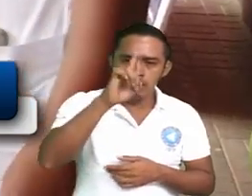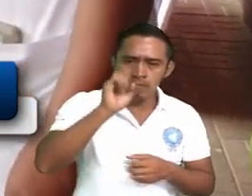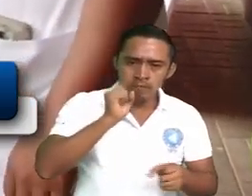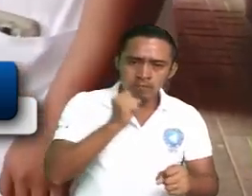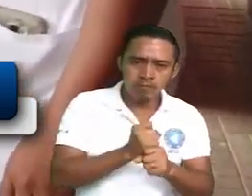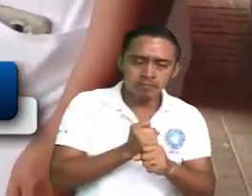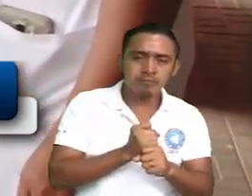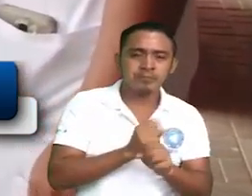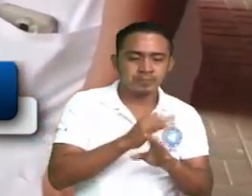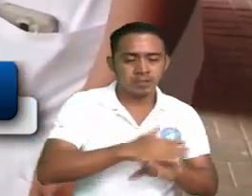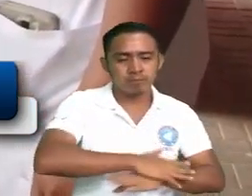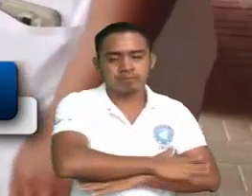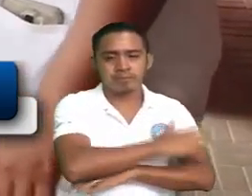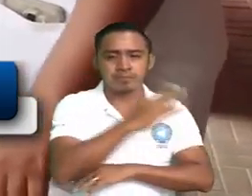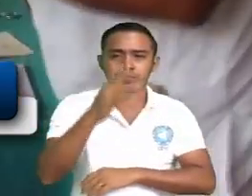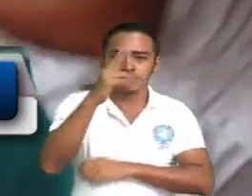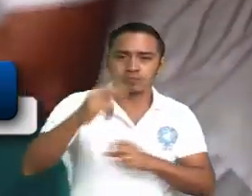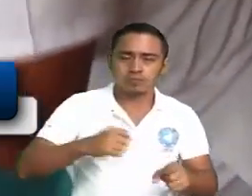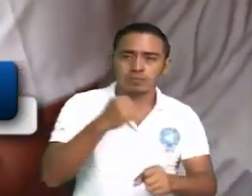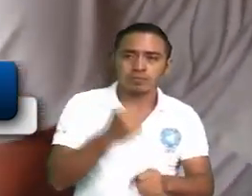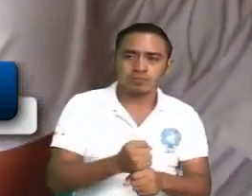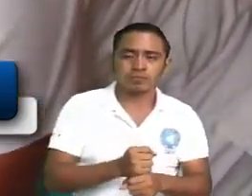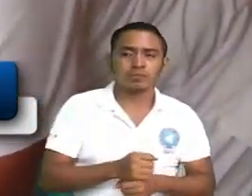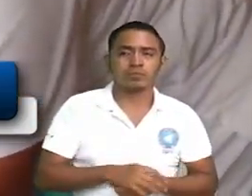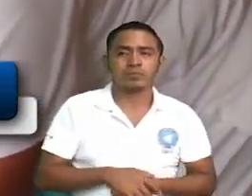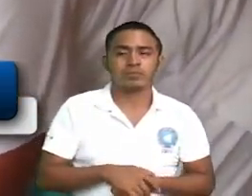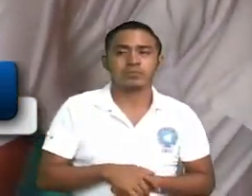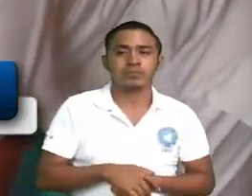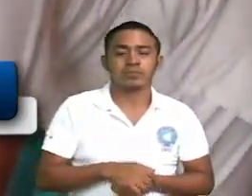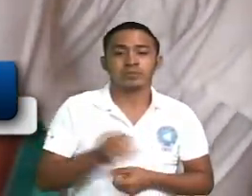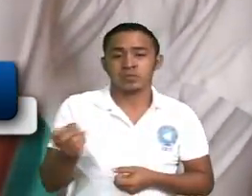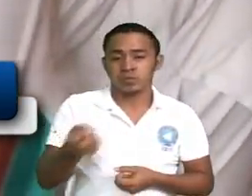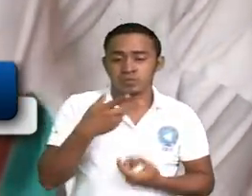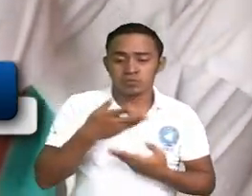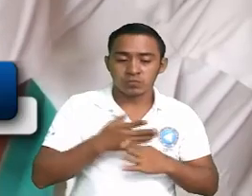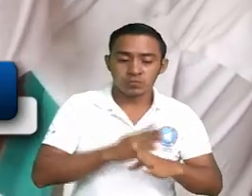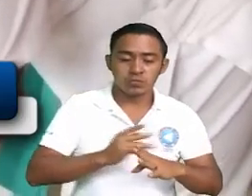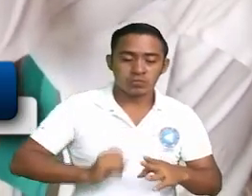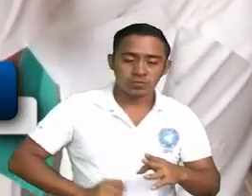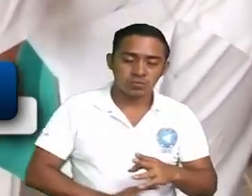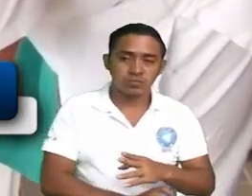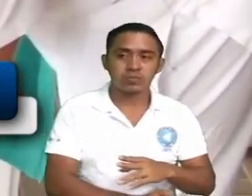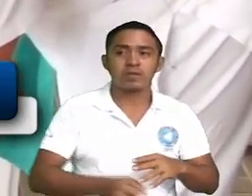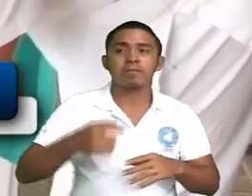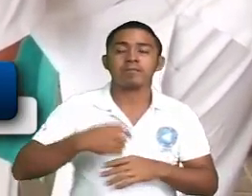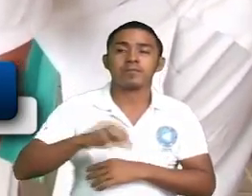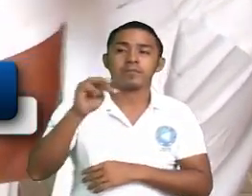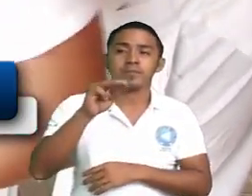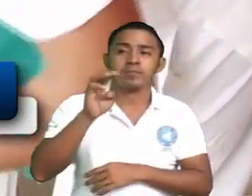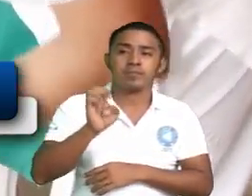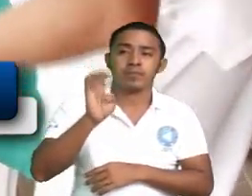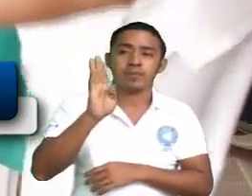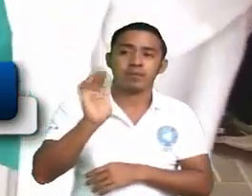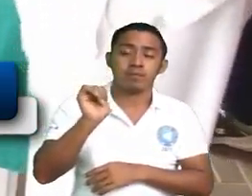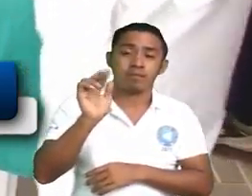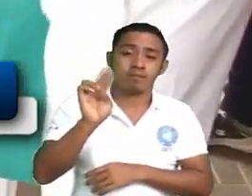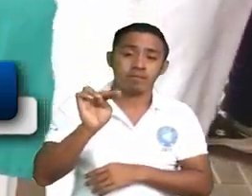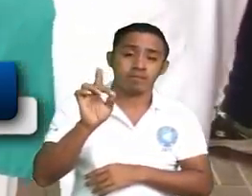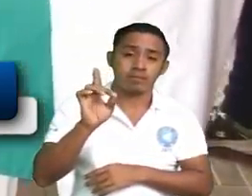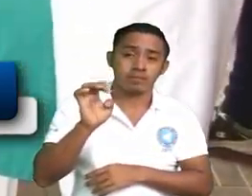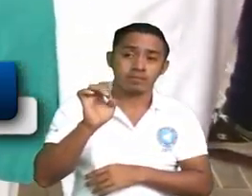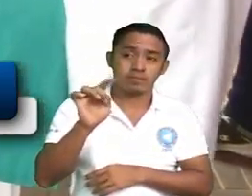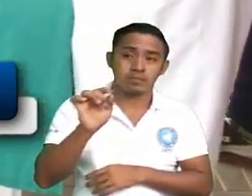De un año hasta los 8 años el grupo que estamos desparasitando. Es importante esto. Así es, con mebendazol, que única dosis, la